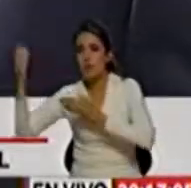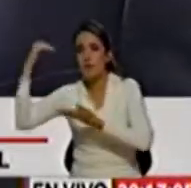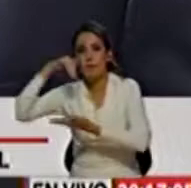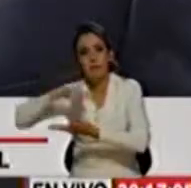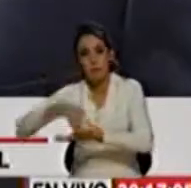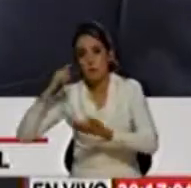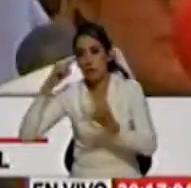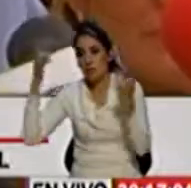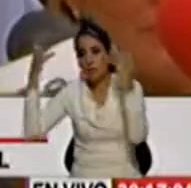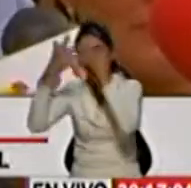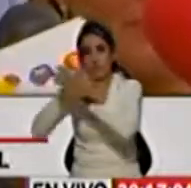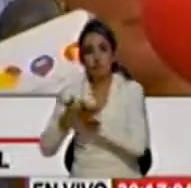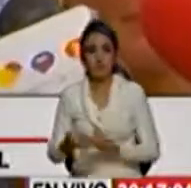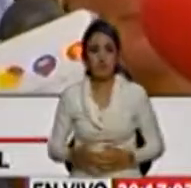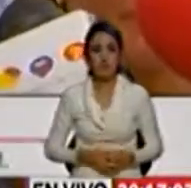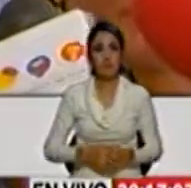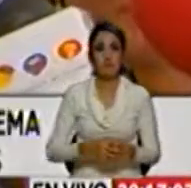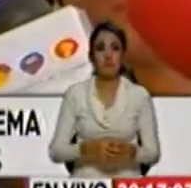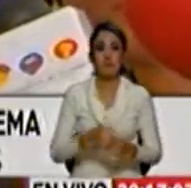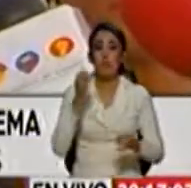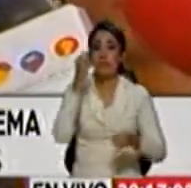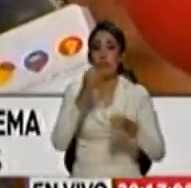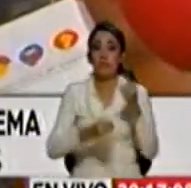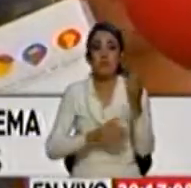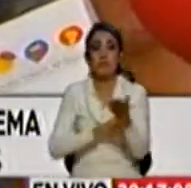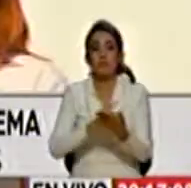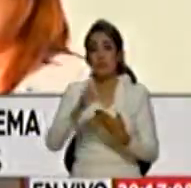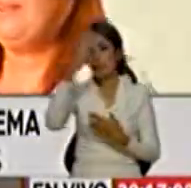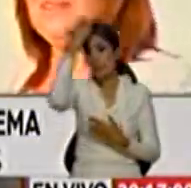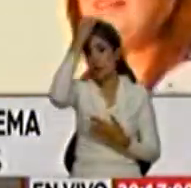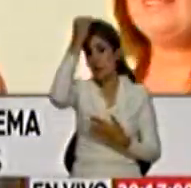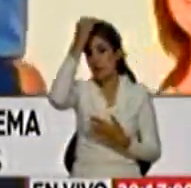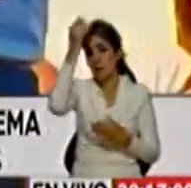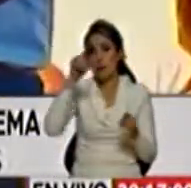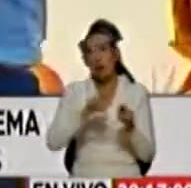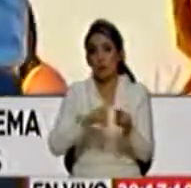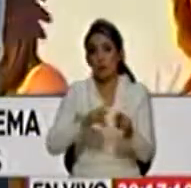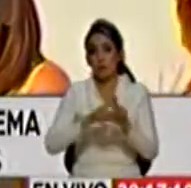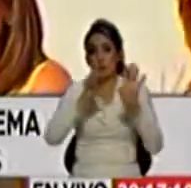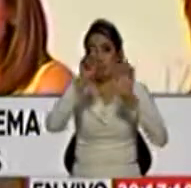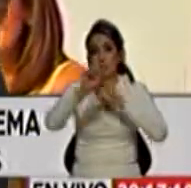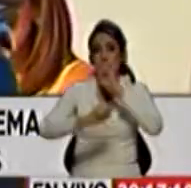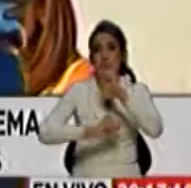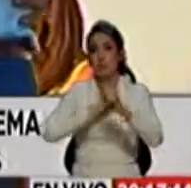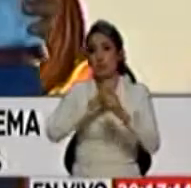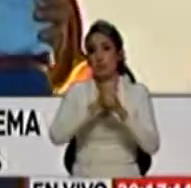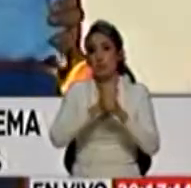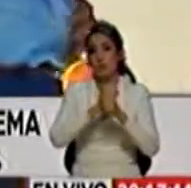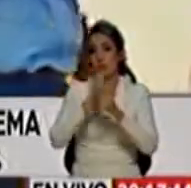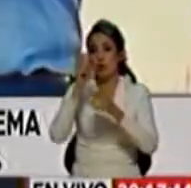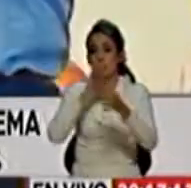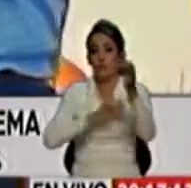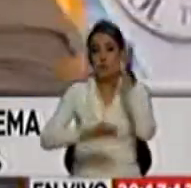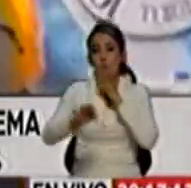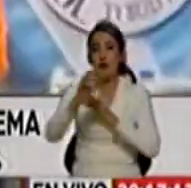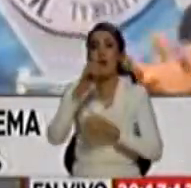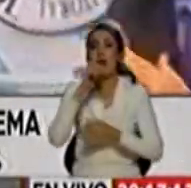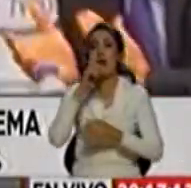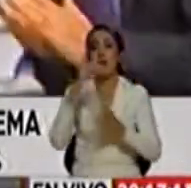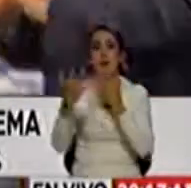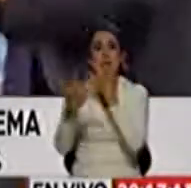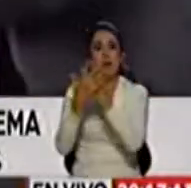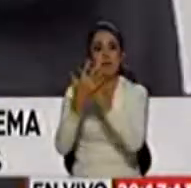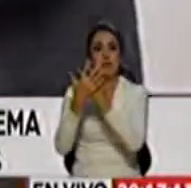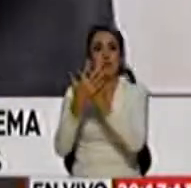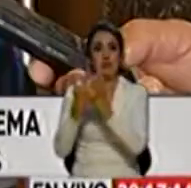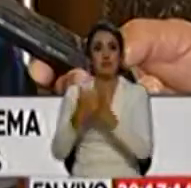al inversionista. Este fin de semana, además, el ex vicepresidente Jorge Glass, quien enfrenta una condena de 6 años de prisión, fue trasladado a La Tacunga, tema cuestionado